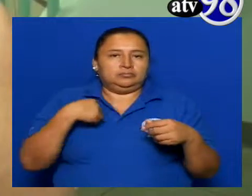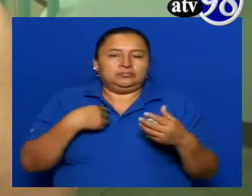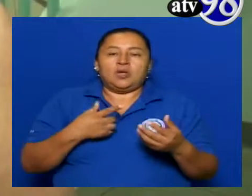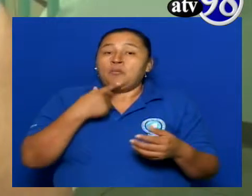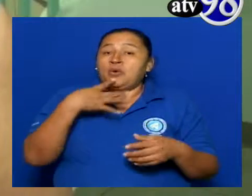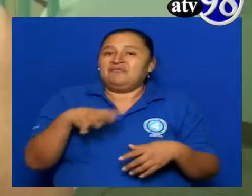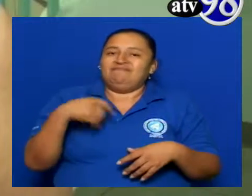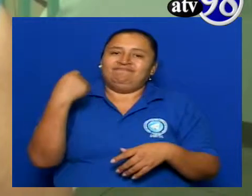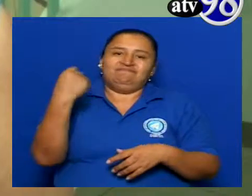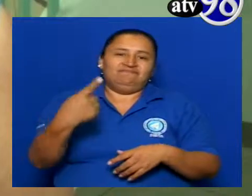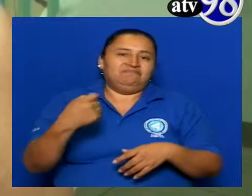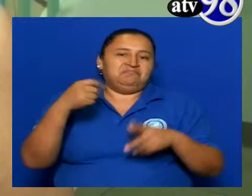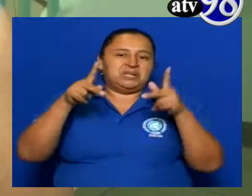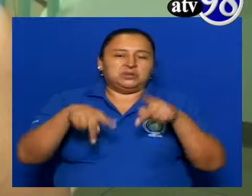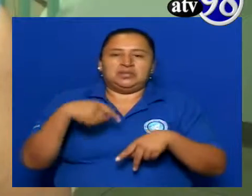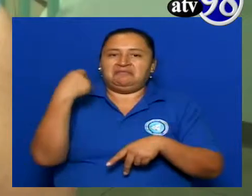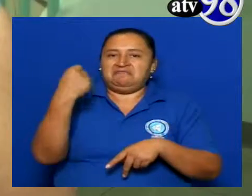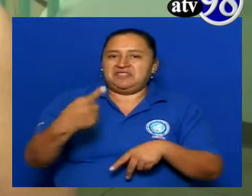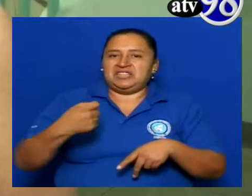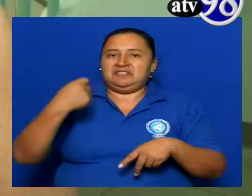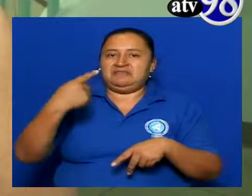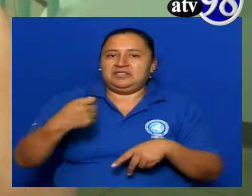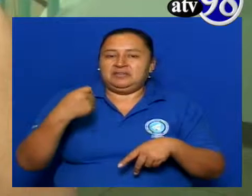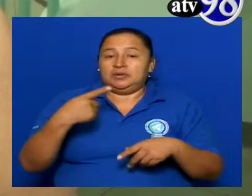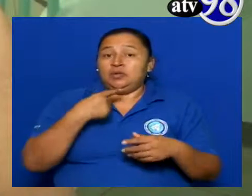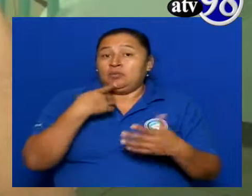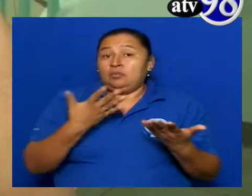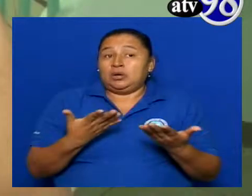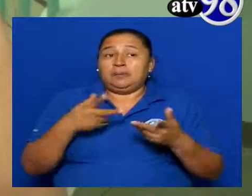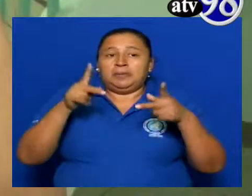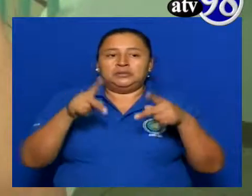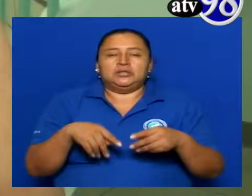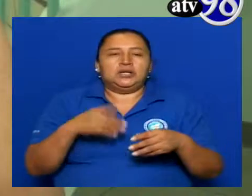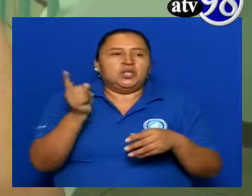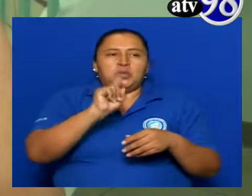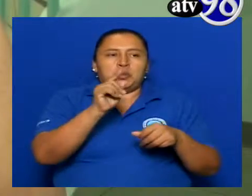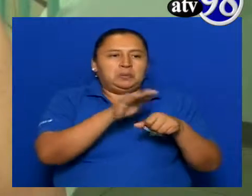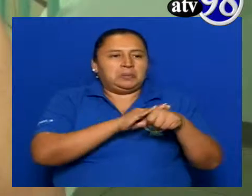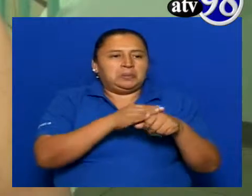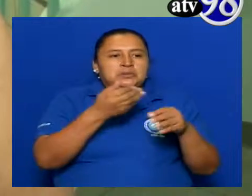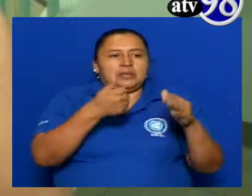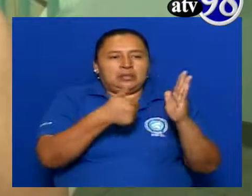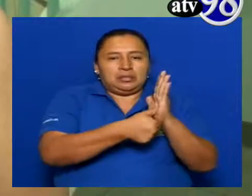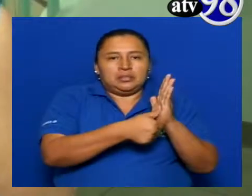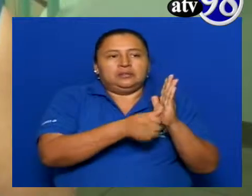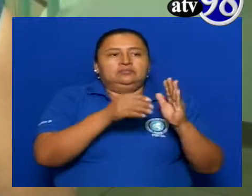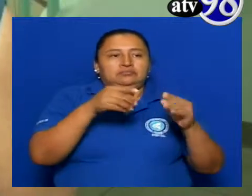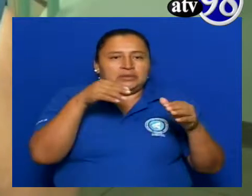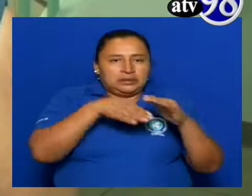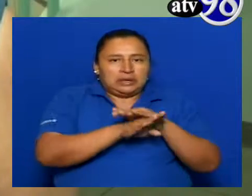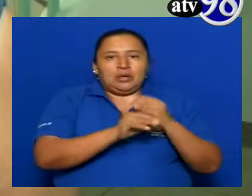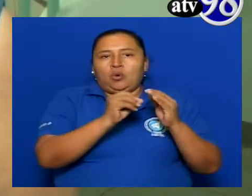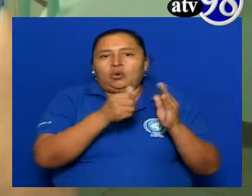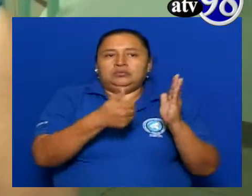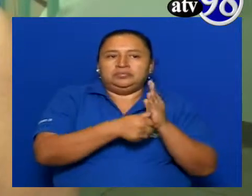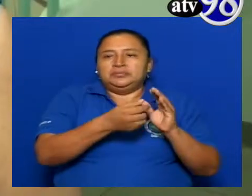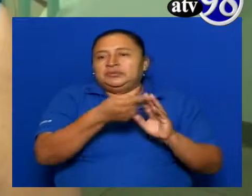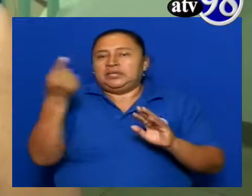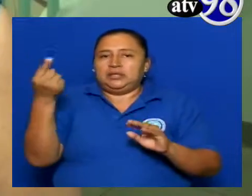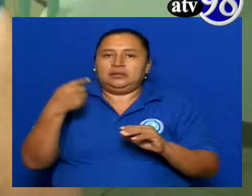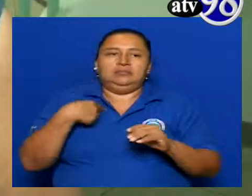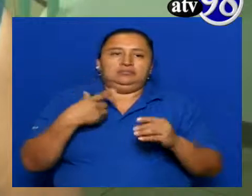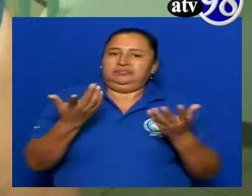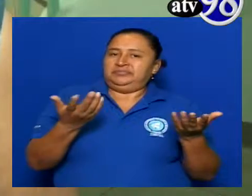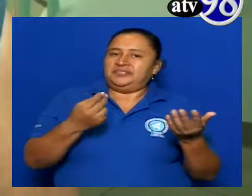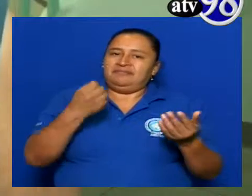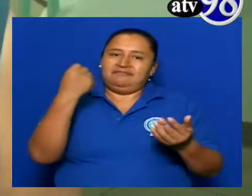ausentismo. Hay personas de que, porque son eximidos de no marcar la entrada o la salida, entonces creen de que no podemos ir a trabajar y eso